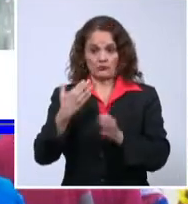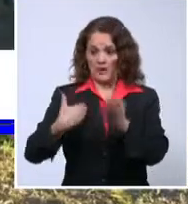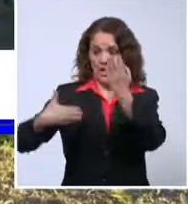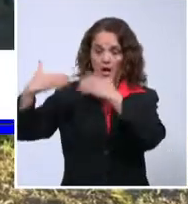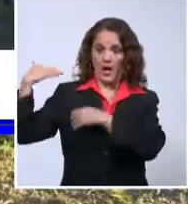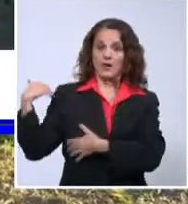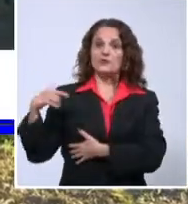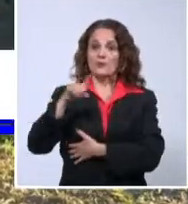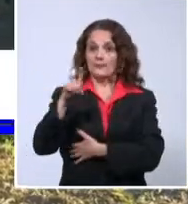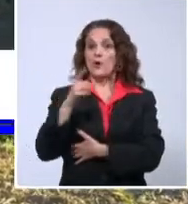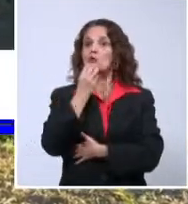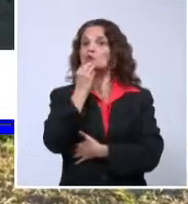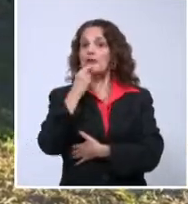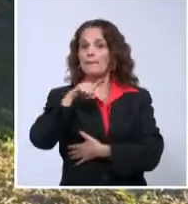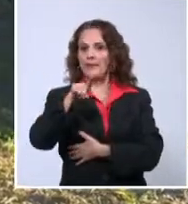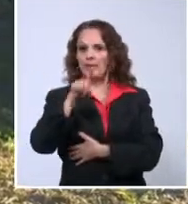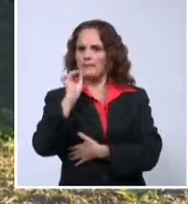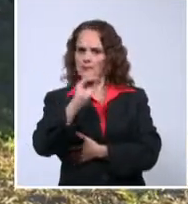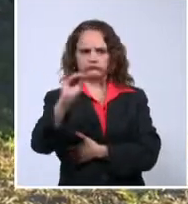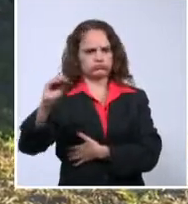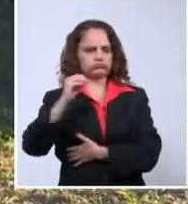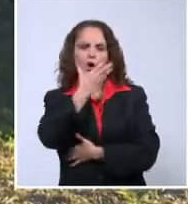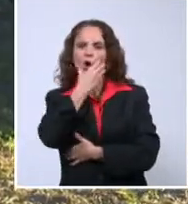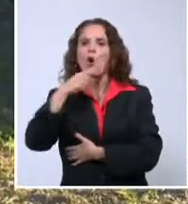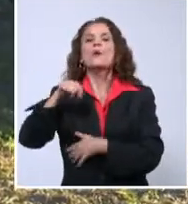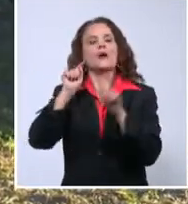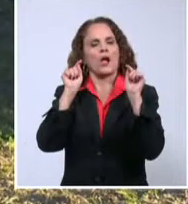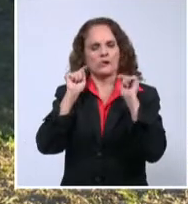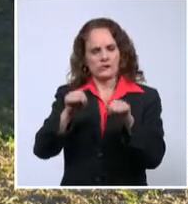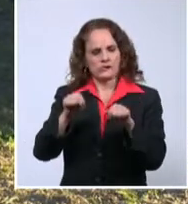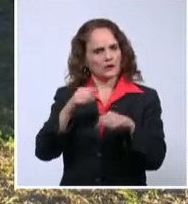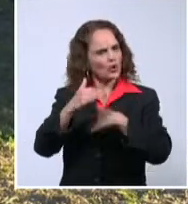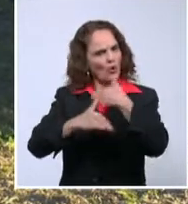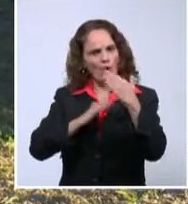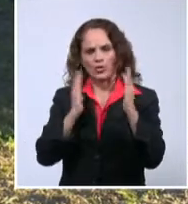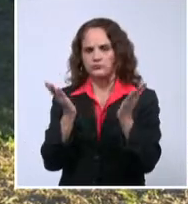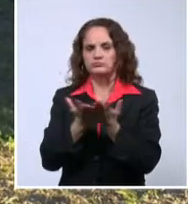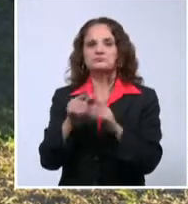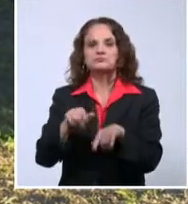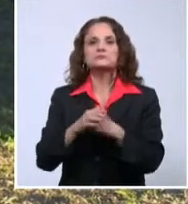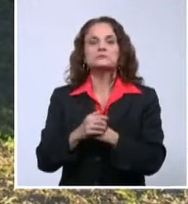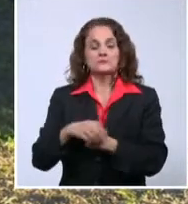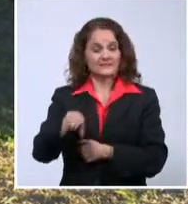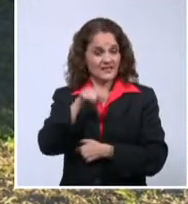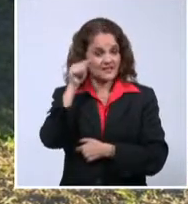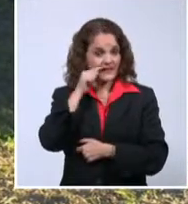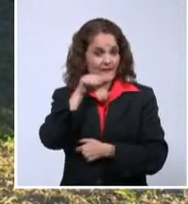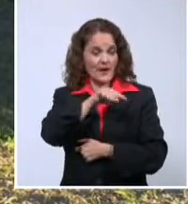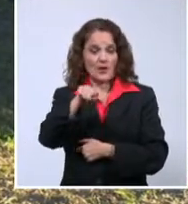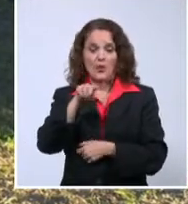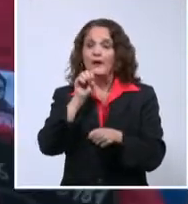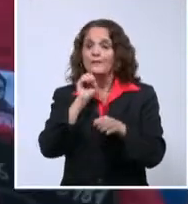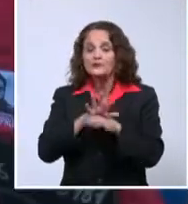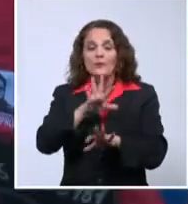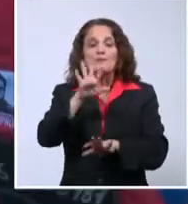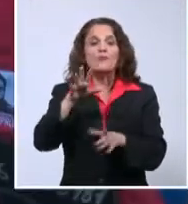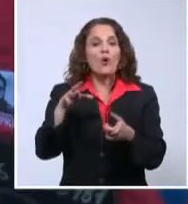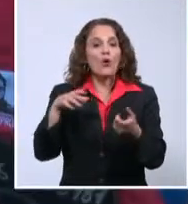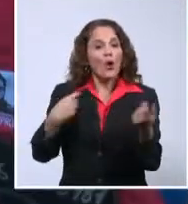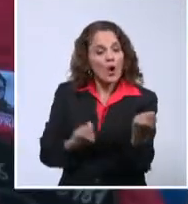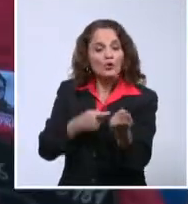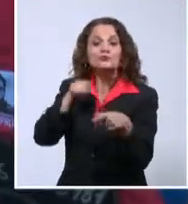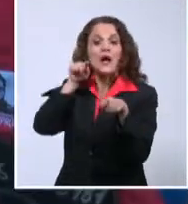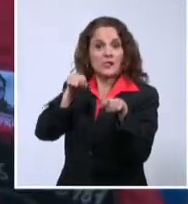estado ahí. Cinco Palmas es esencia de una gesta transformadora. Gracias al reinicio de la lucha en aquel lugar, hoy